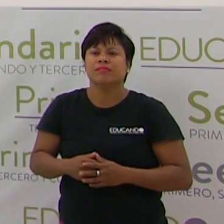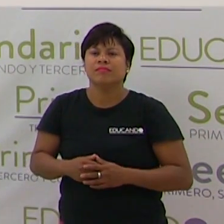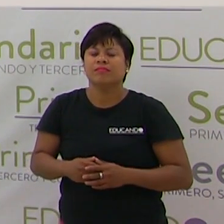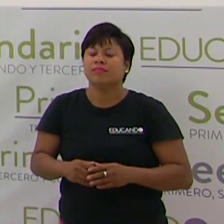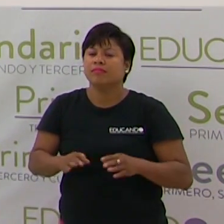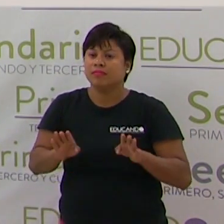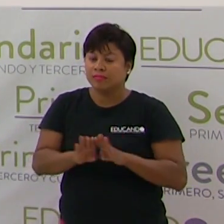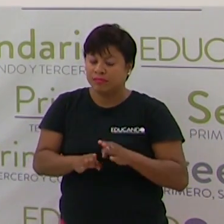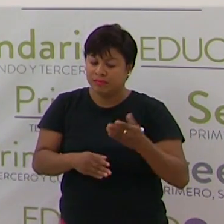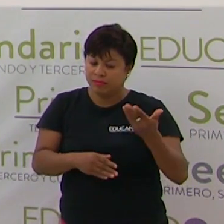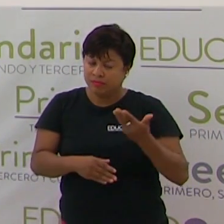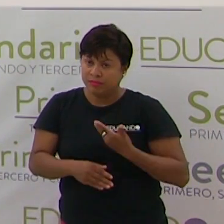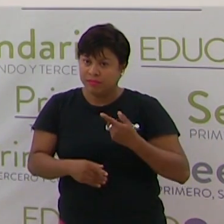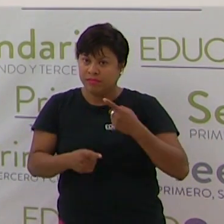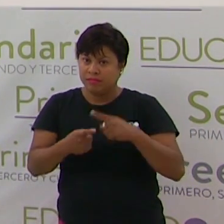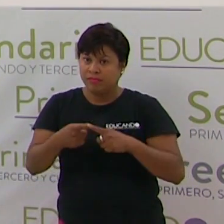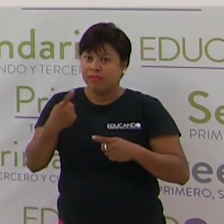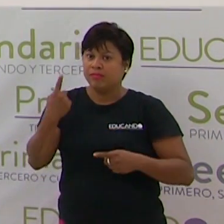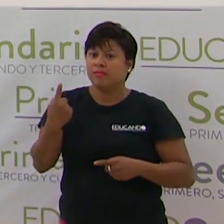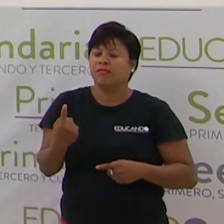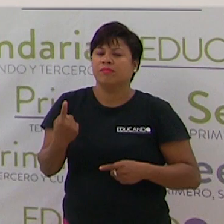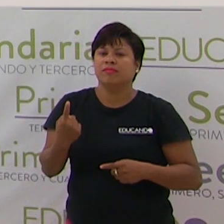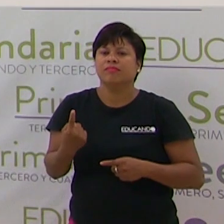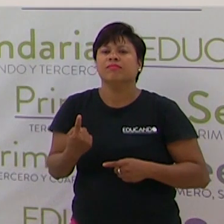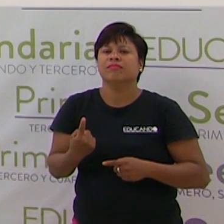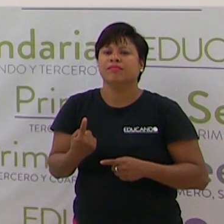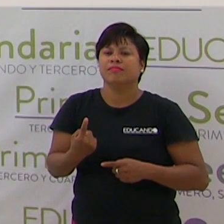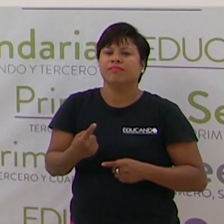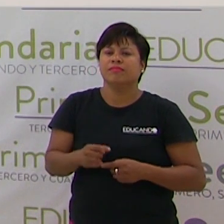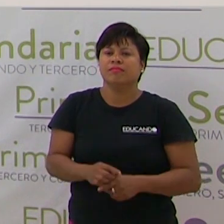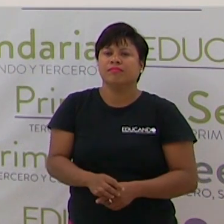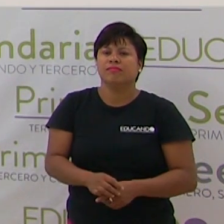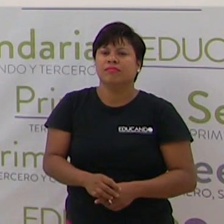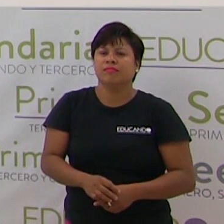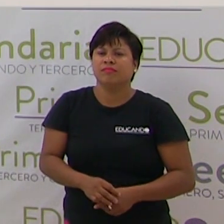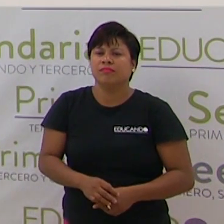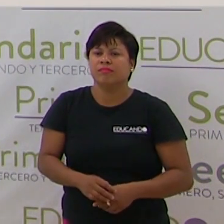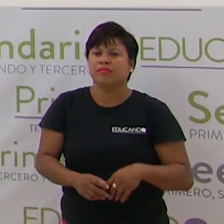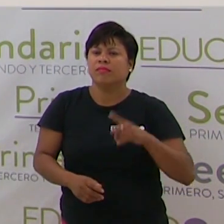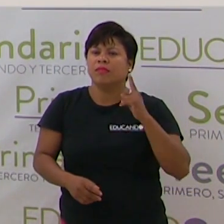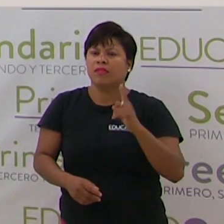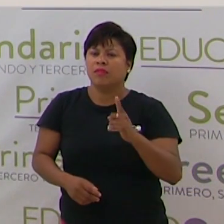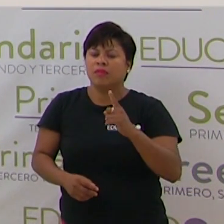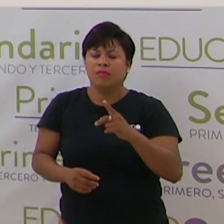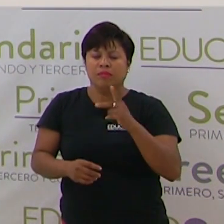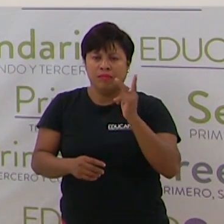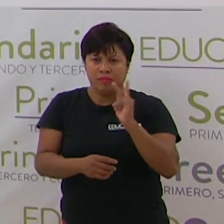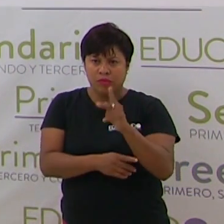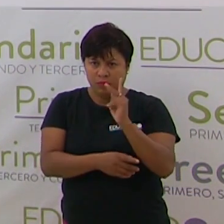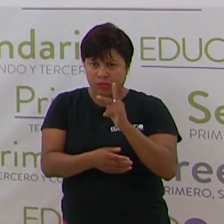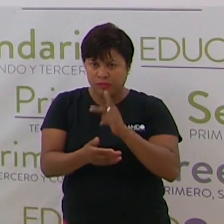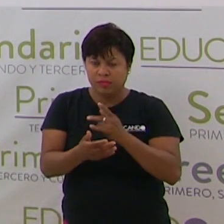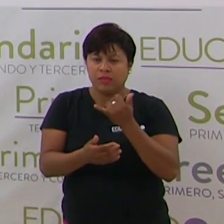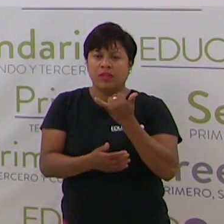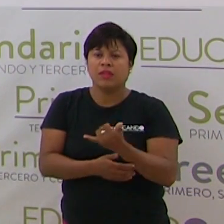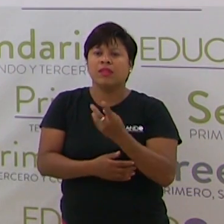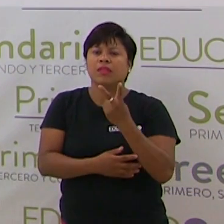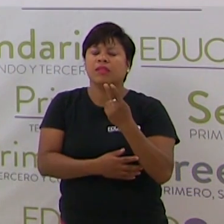nos piden el objeto 1, un plumón, aquí tenemos un plumón y una